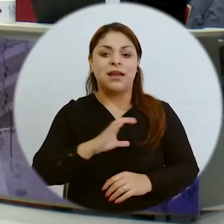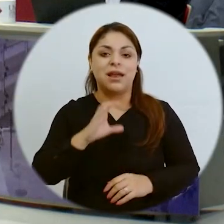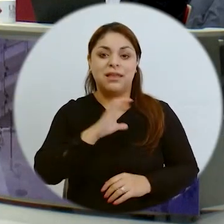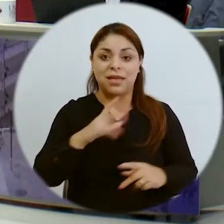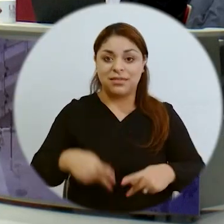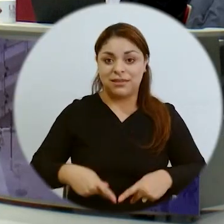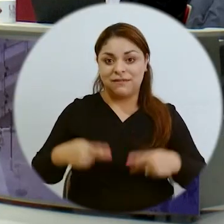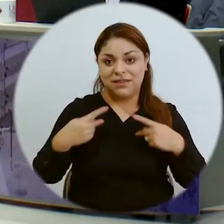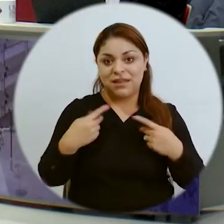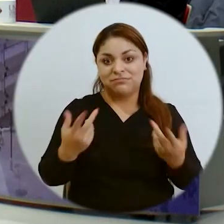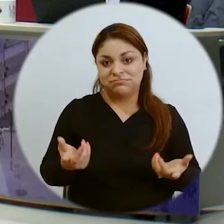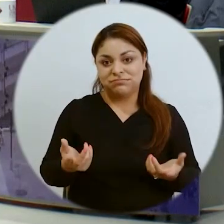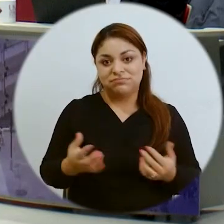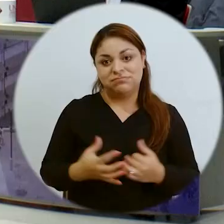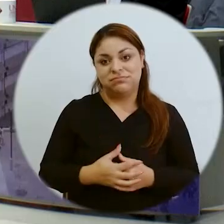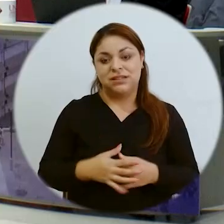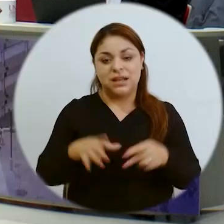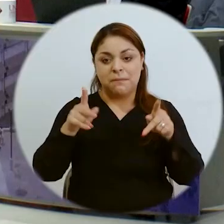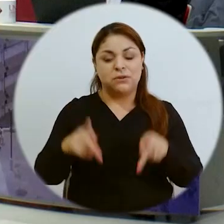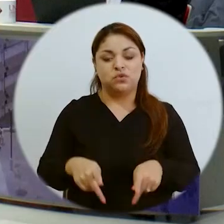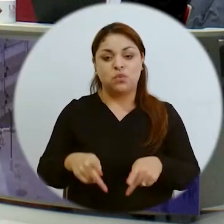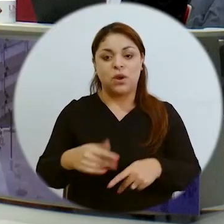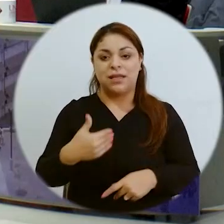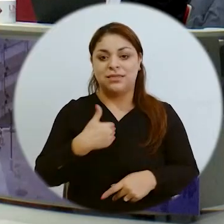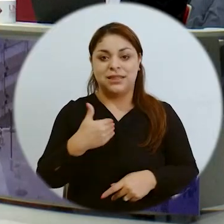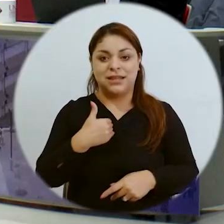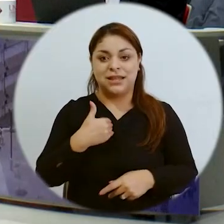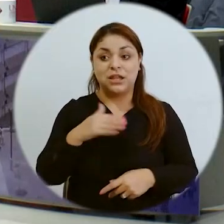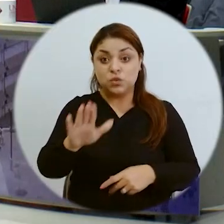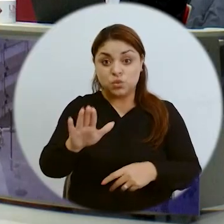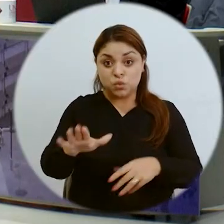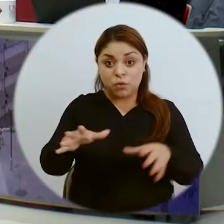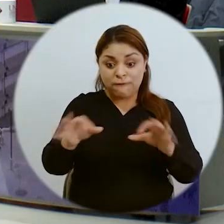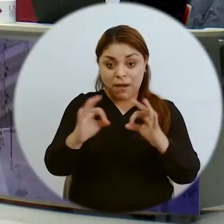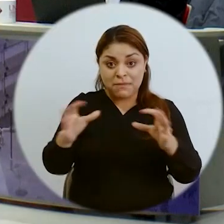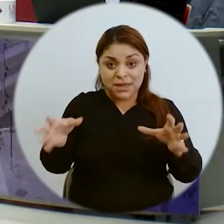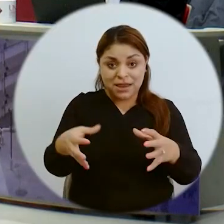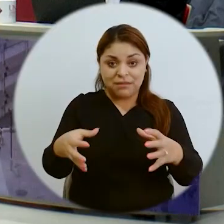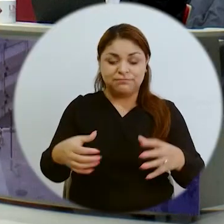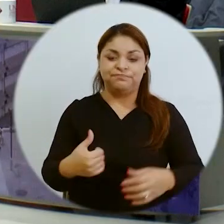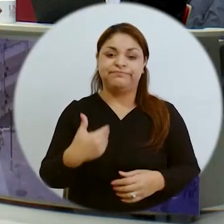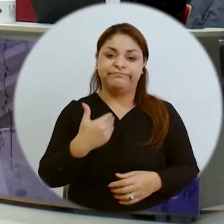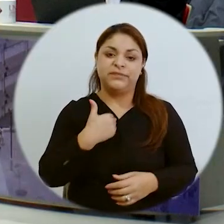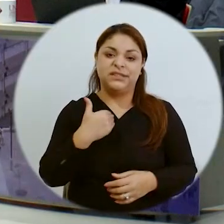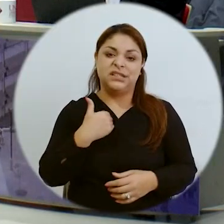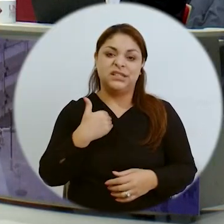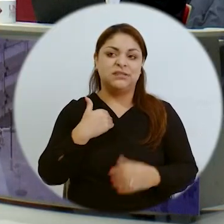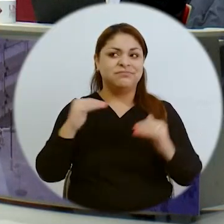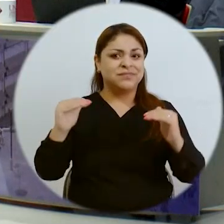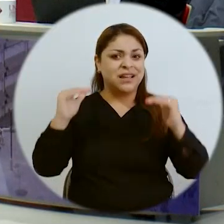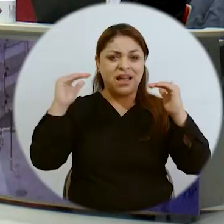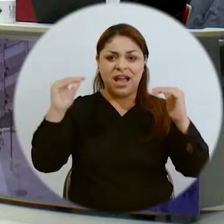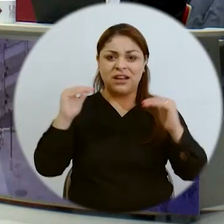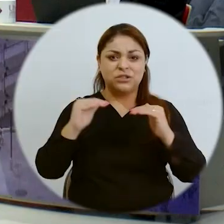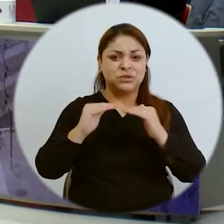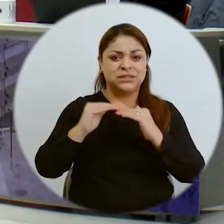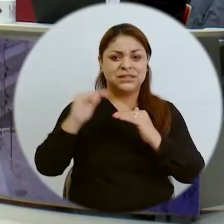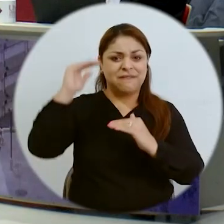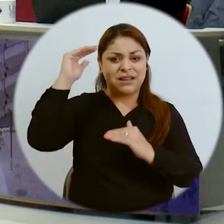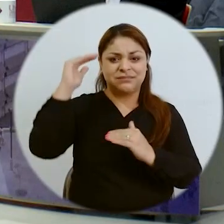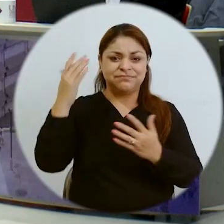es muy grave, condiciona también el consumo, aunque bueno, a través de las tarjetas de créditos es como lo resuelven. Sí,